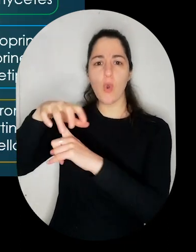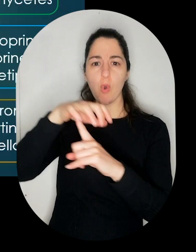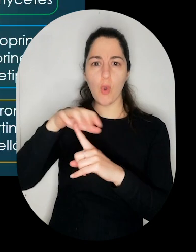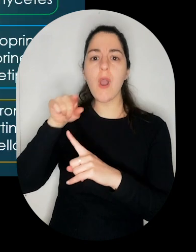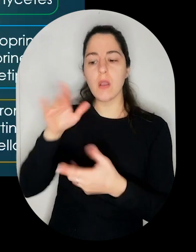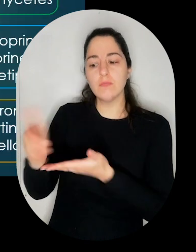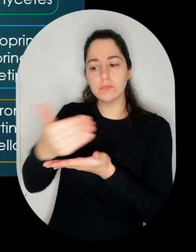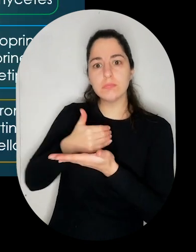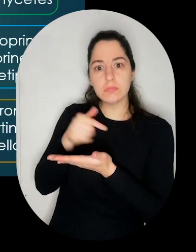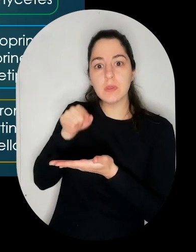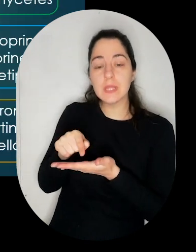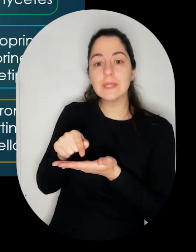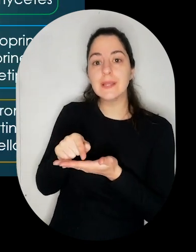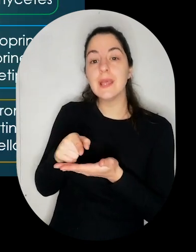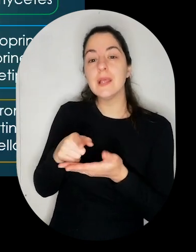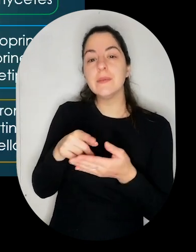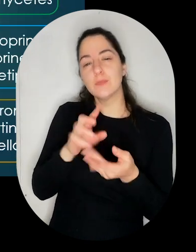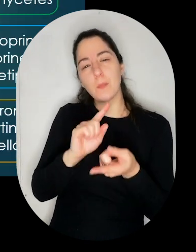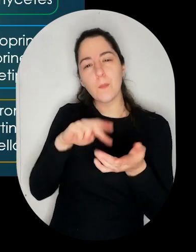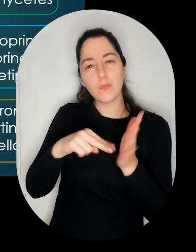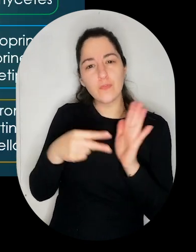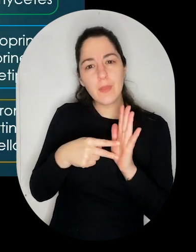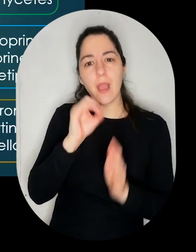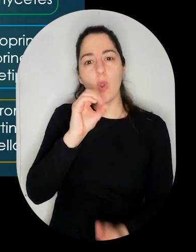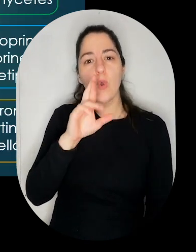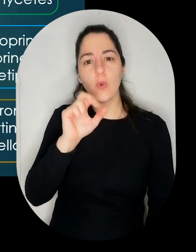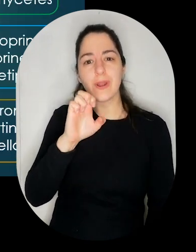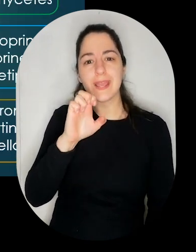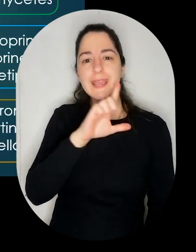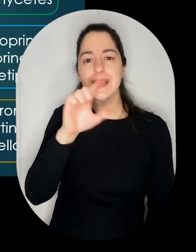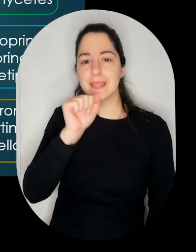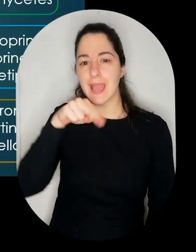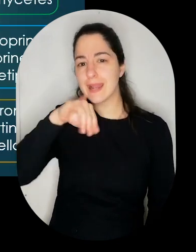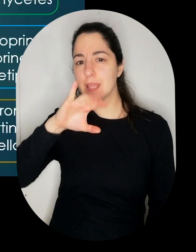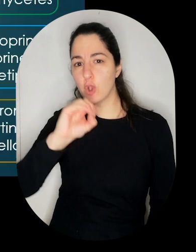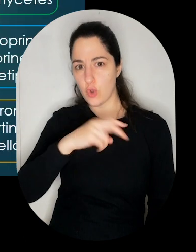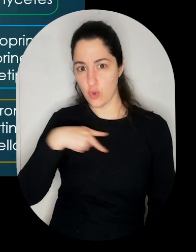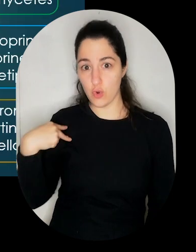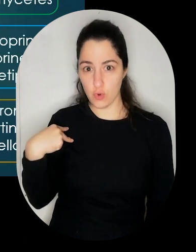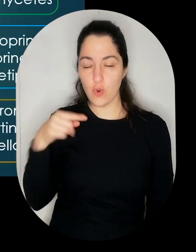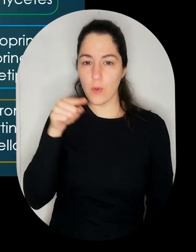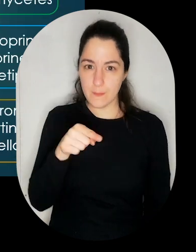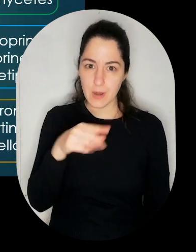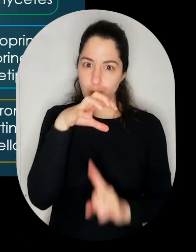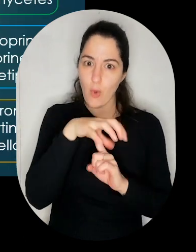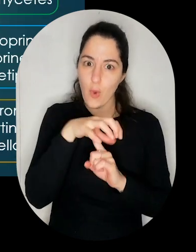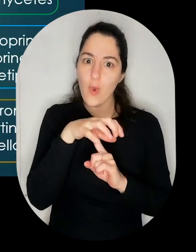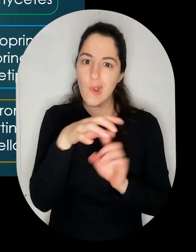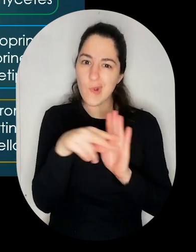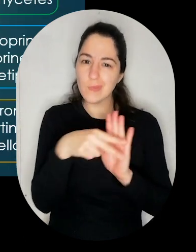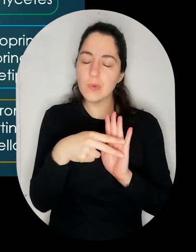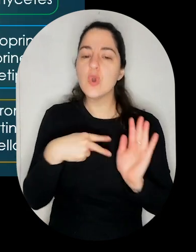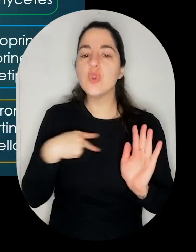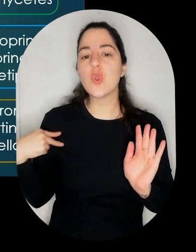Y además existe una subvariante de este síndrome, que es el síndrome orellánico, causado por Cortinarius